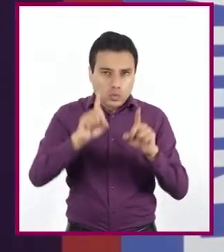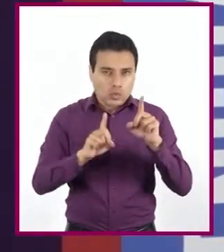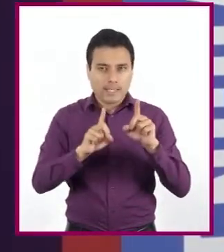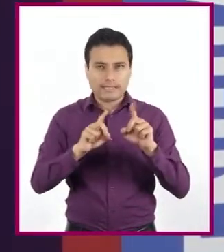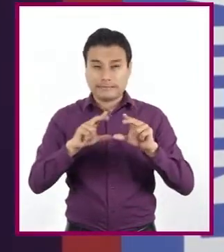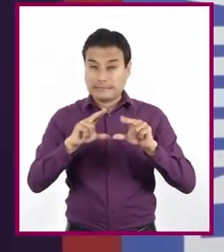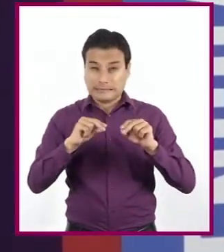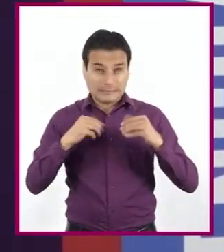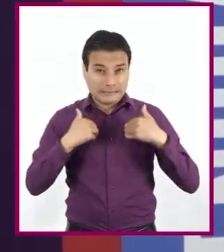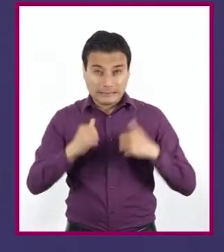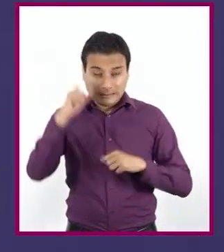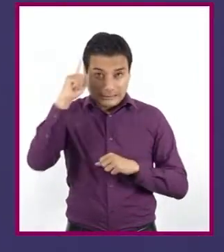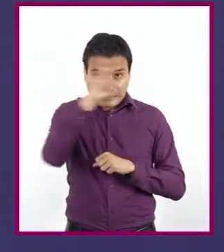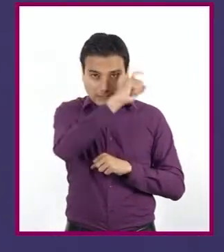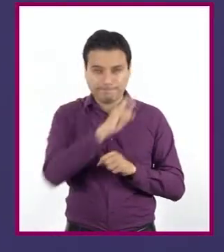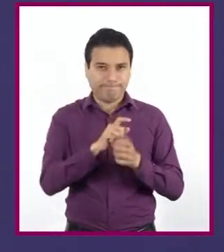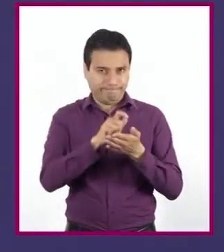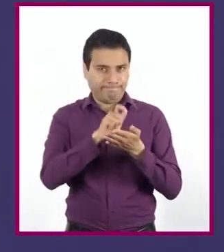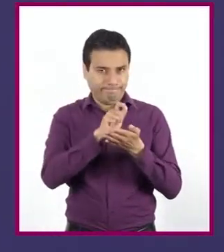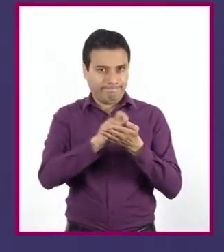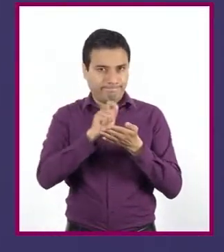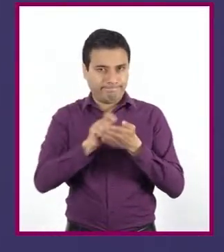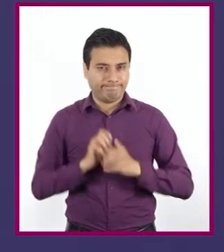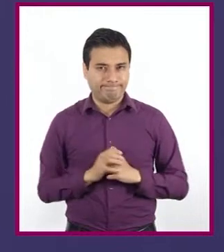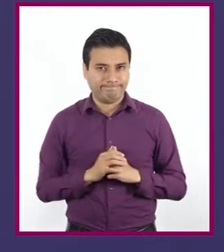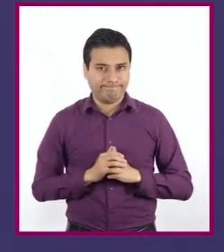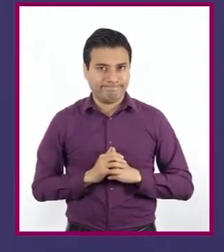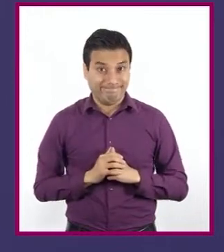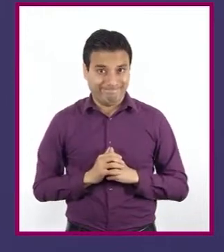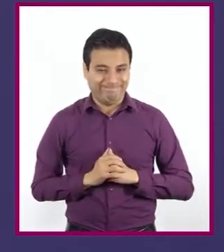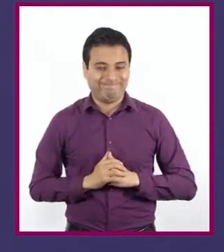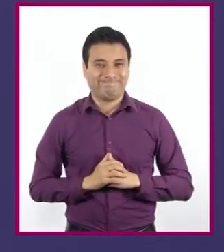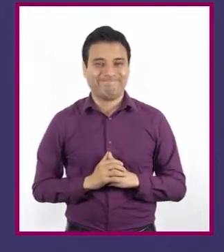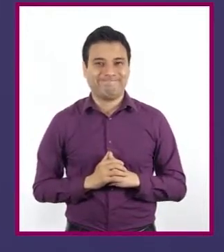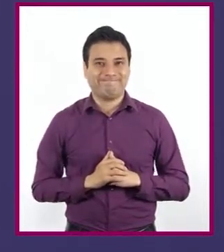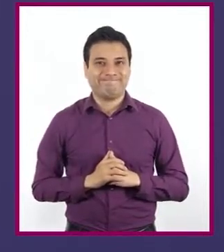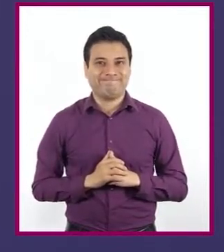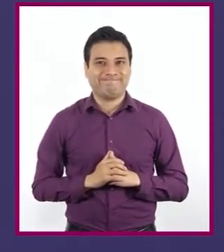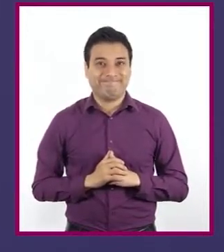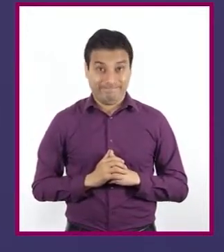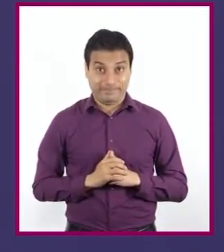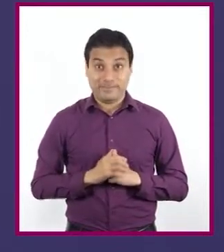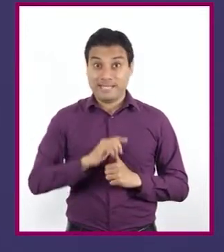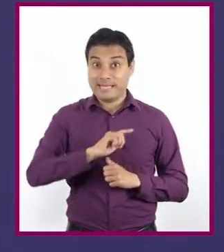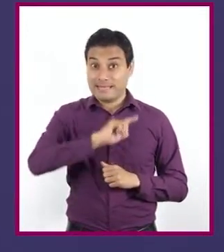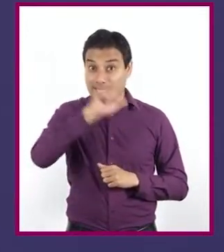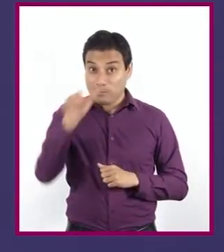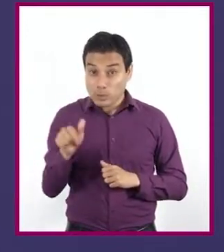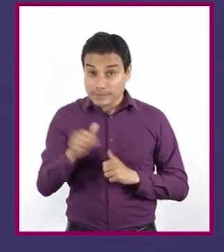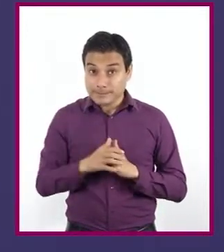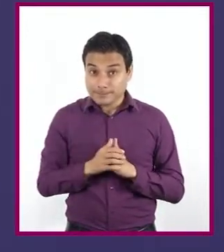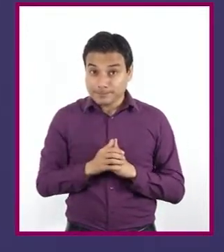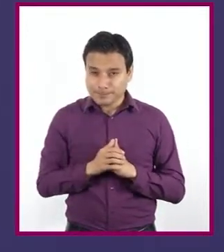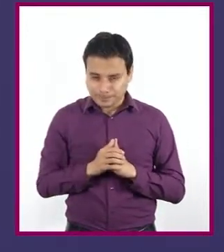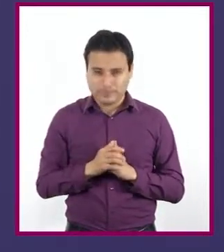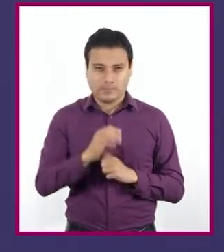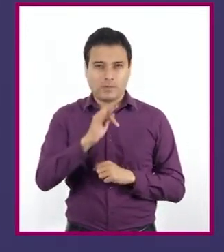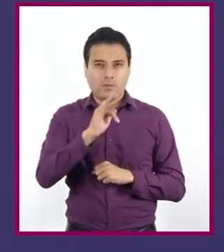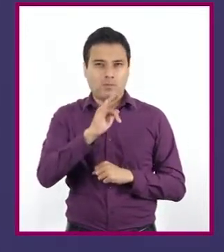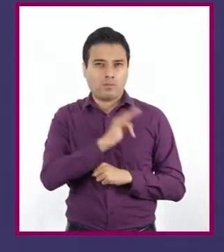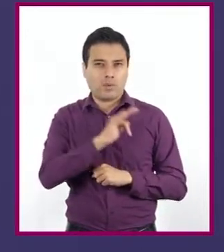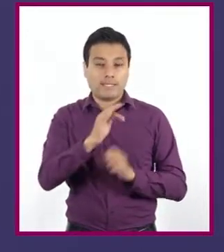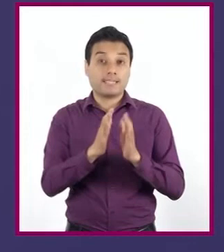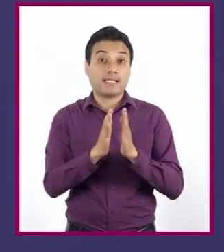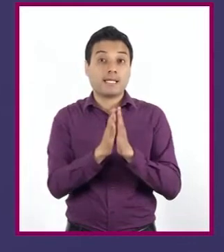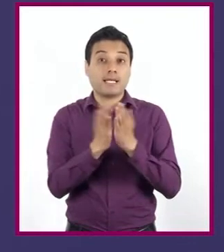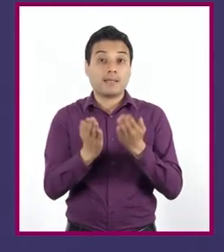o dificultades que surjan al resolver los planteamientos de esta sesión. Algunas de estas las podrán resolver al momento de consultar su